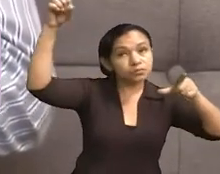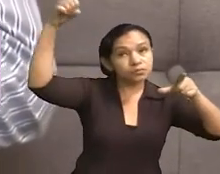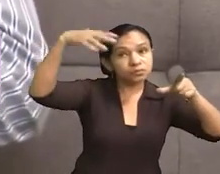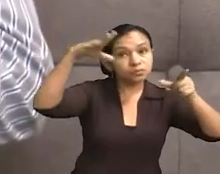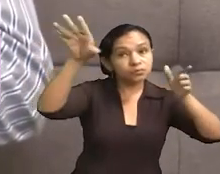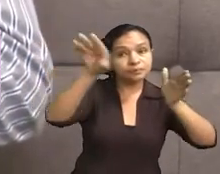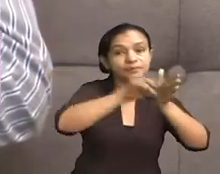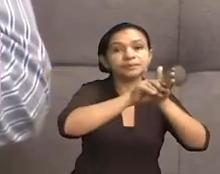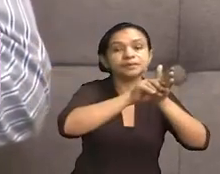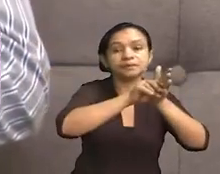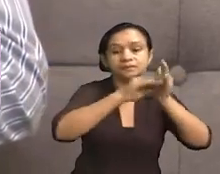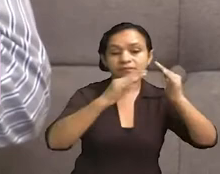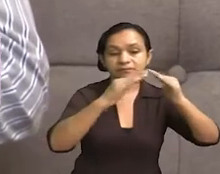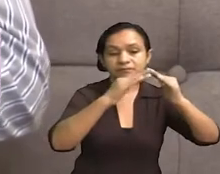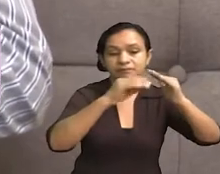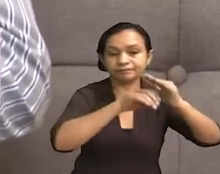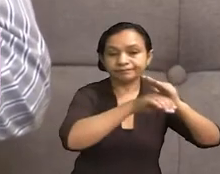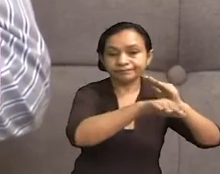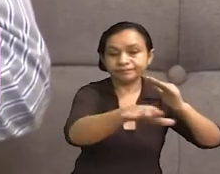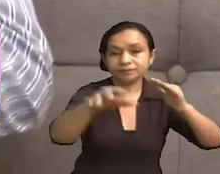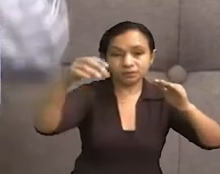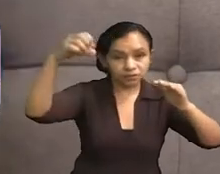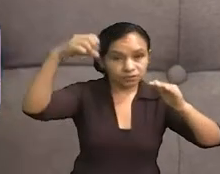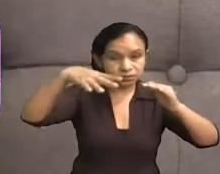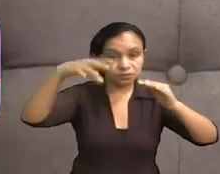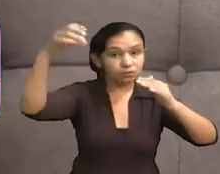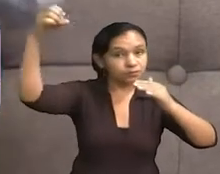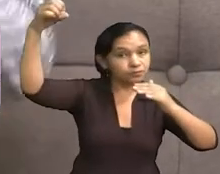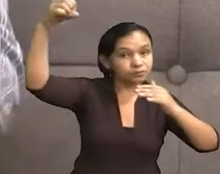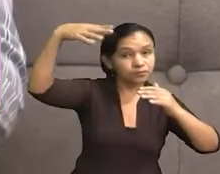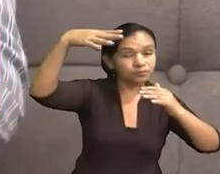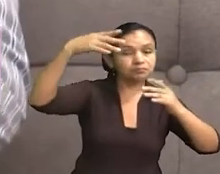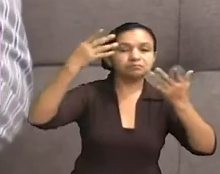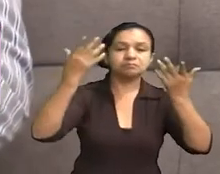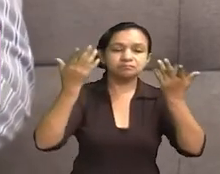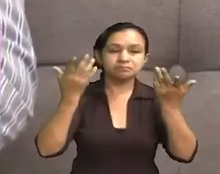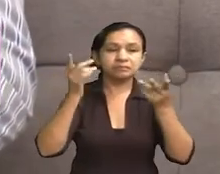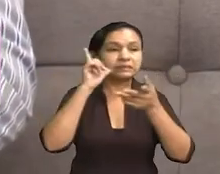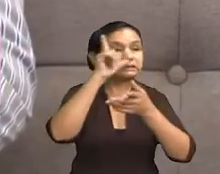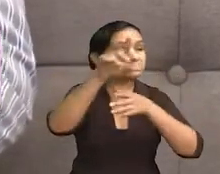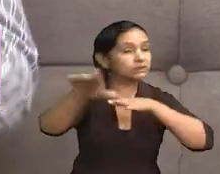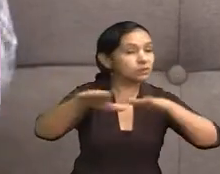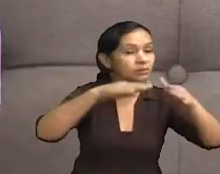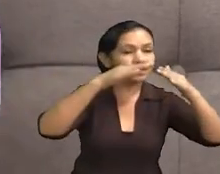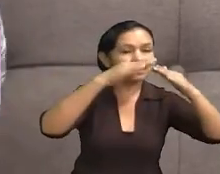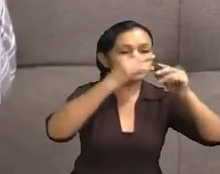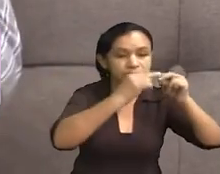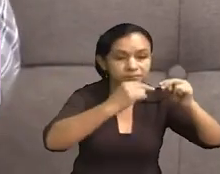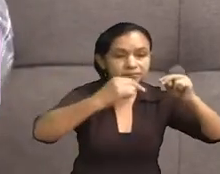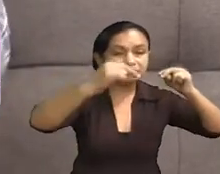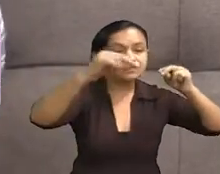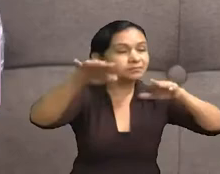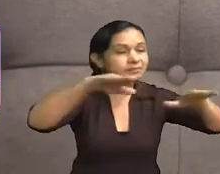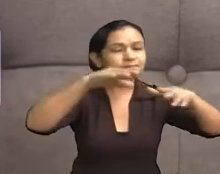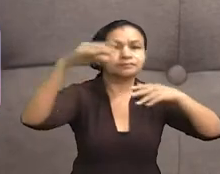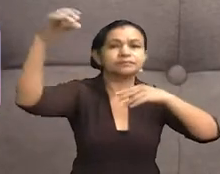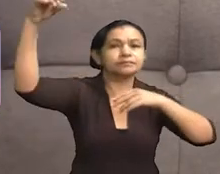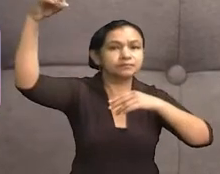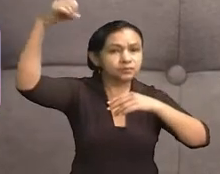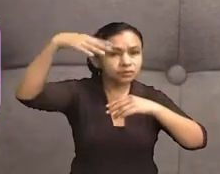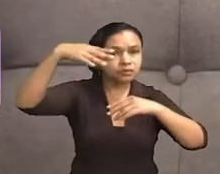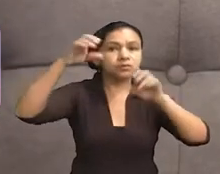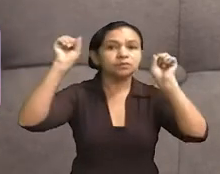energía en comunidades muy lejanas, ha llevado con